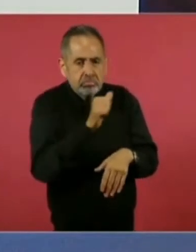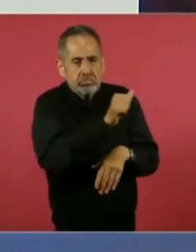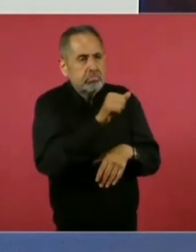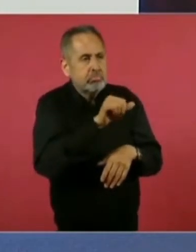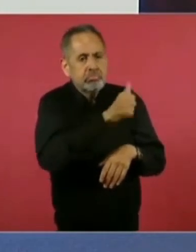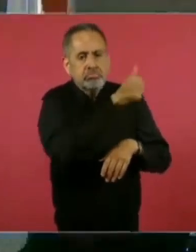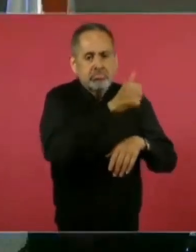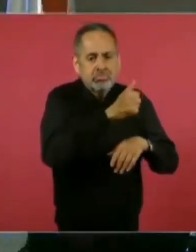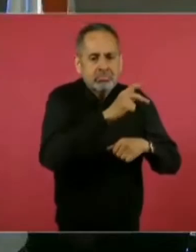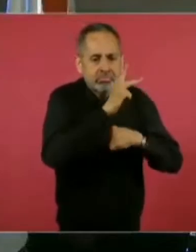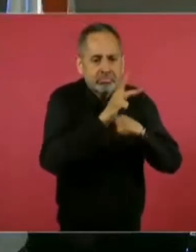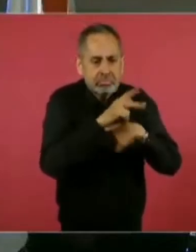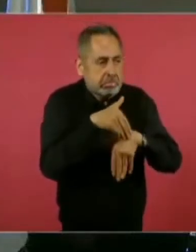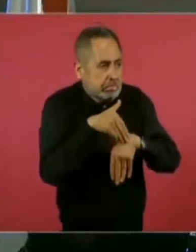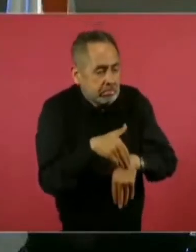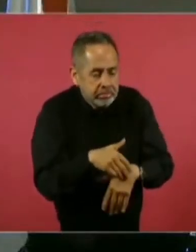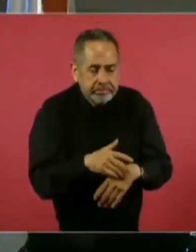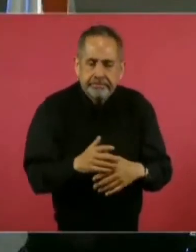a